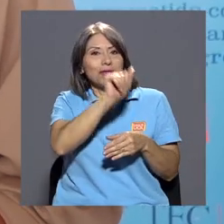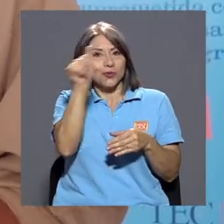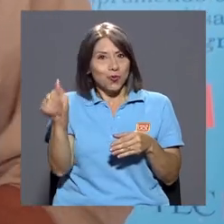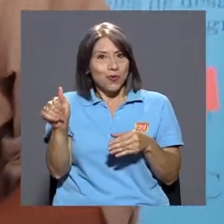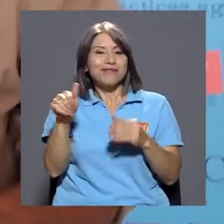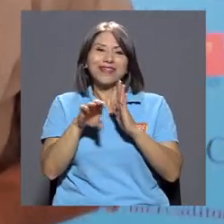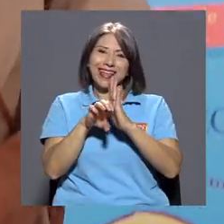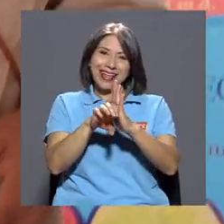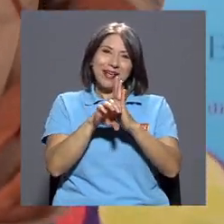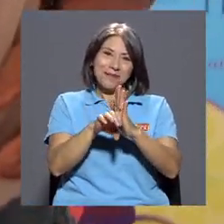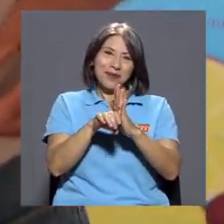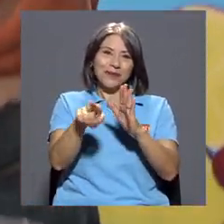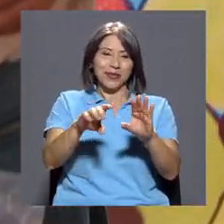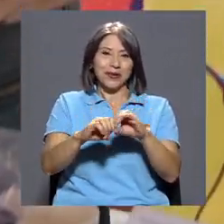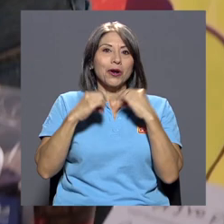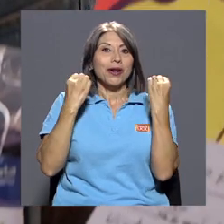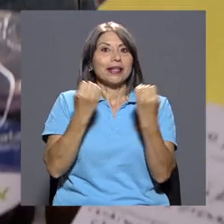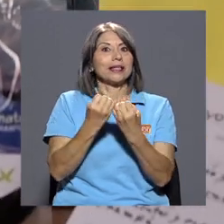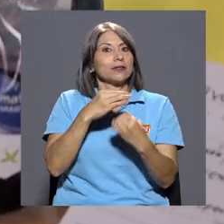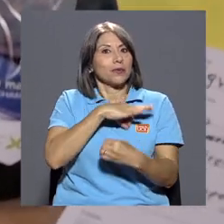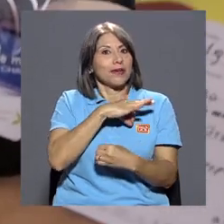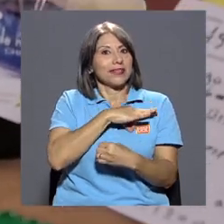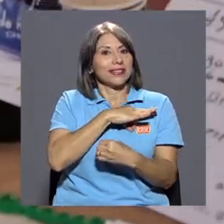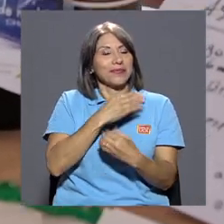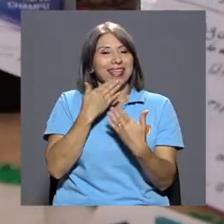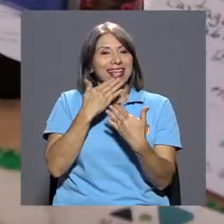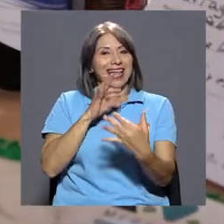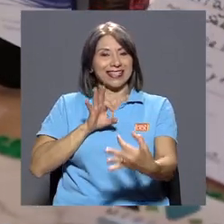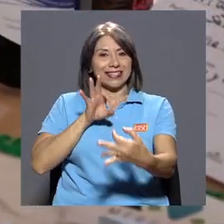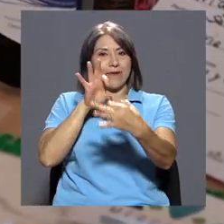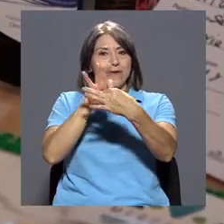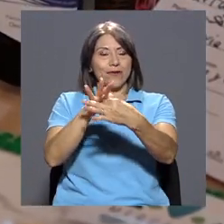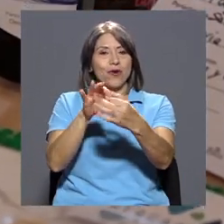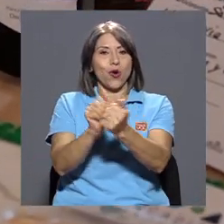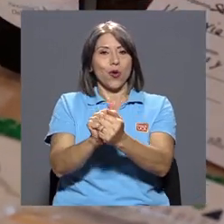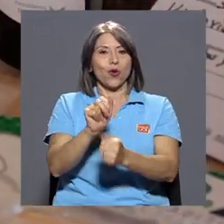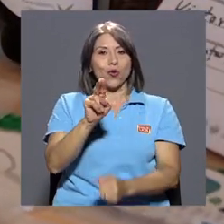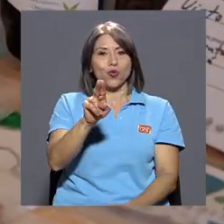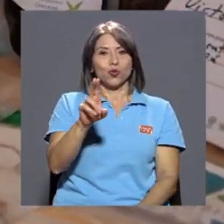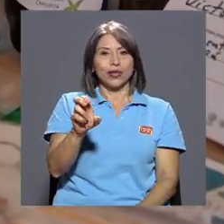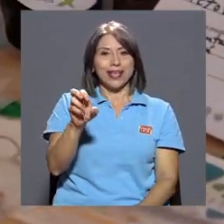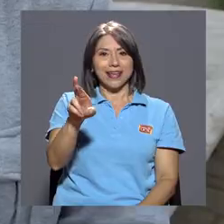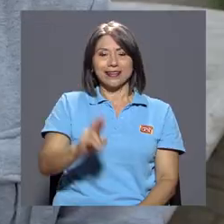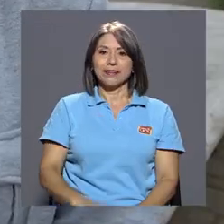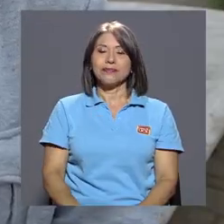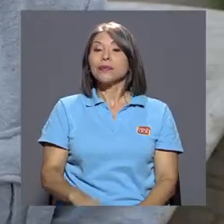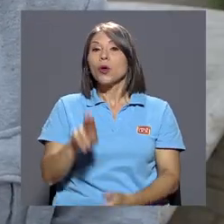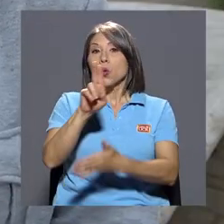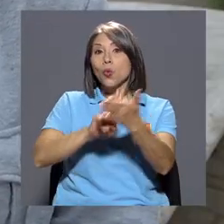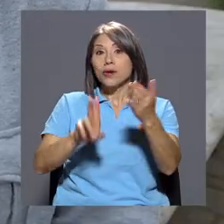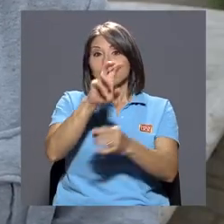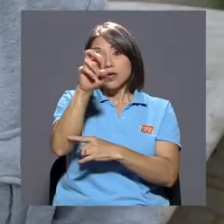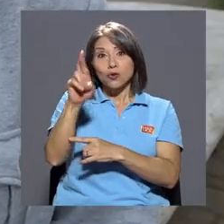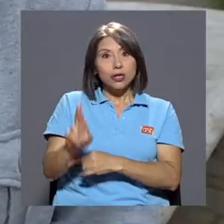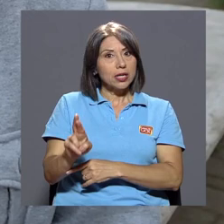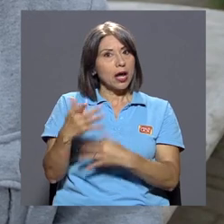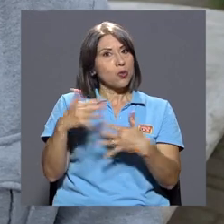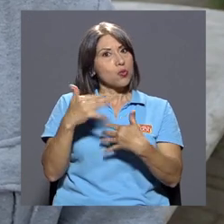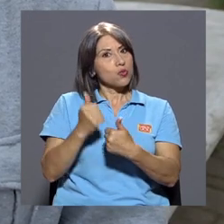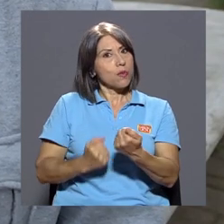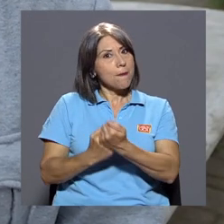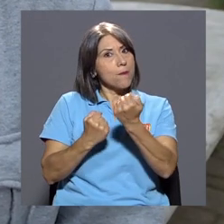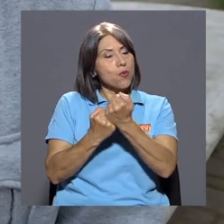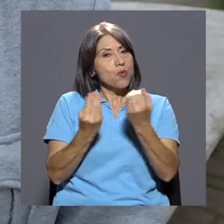que se ha visto beneficiada gracias al vínculo que tienen con la UCR. La Universidad de Costa Rica nos ha apoyado bastante en el Mercadito